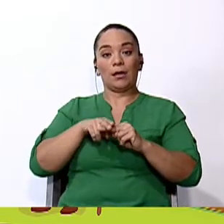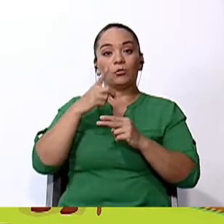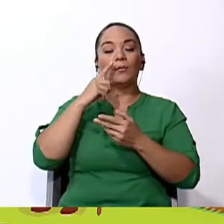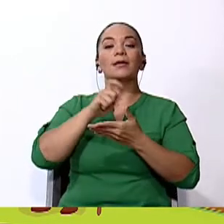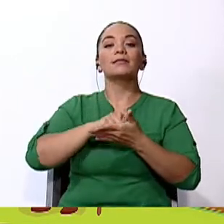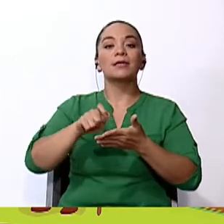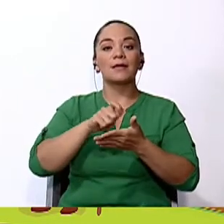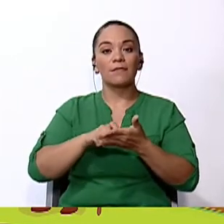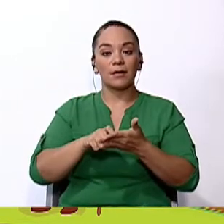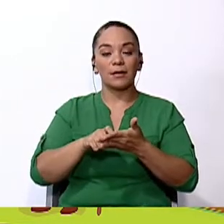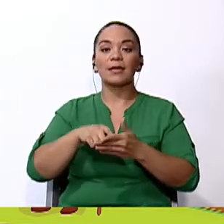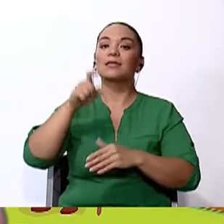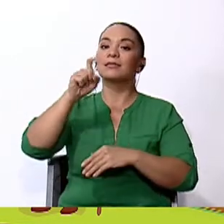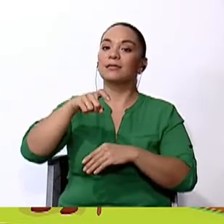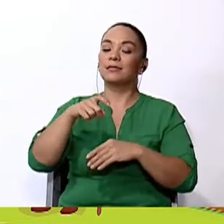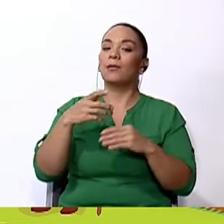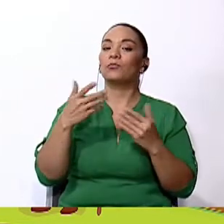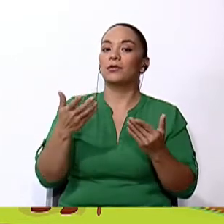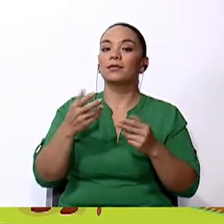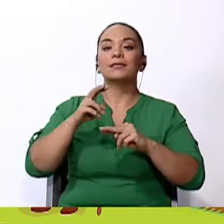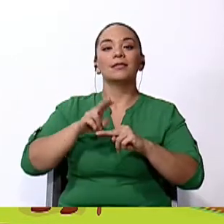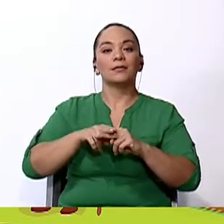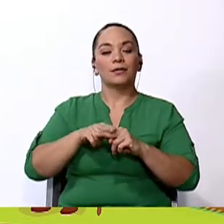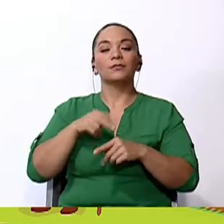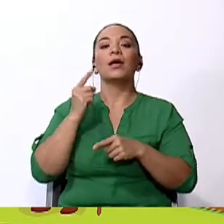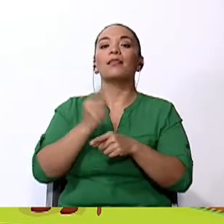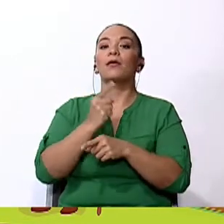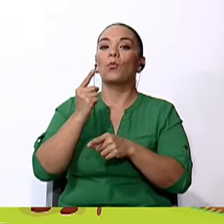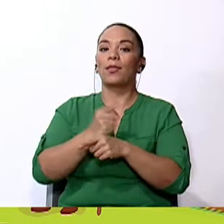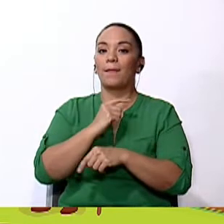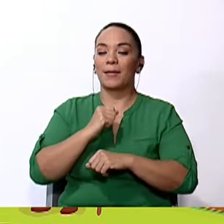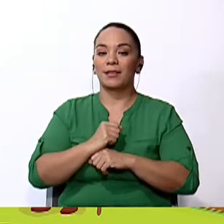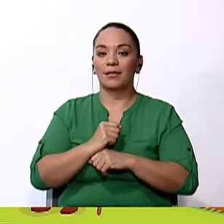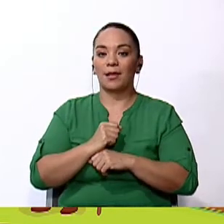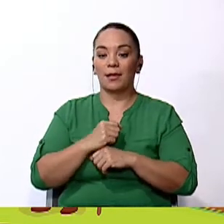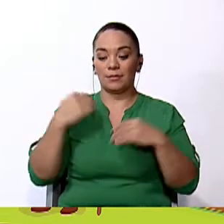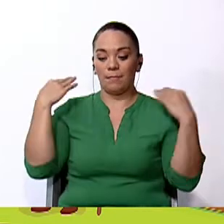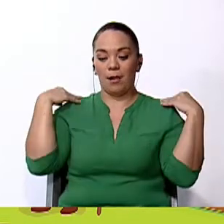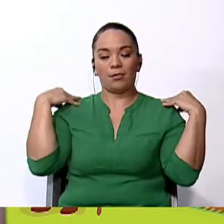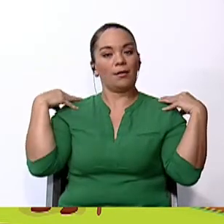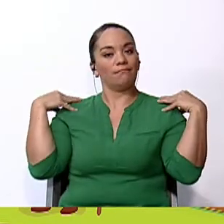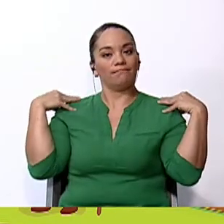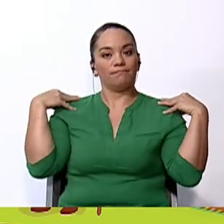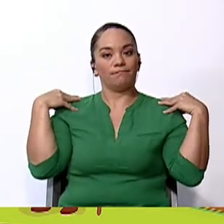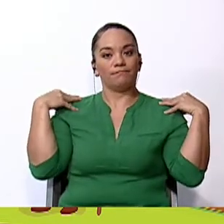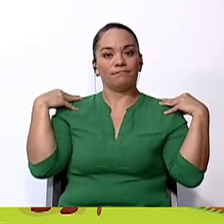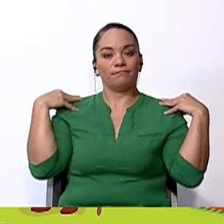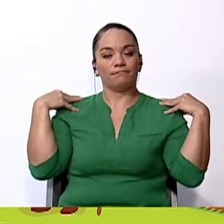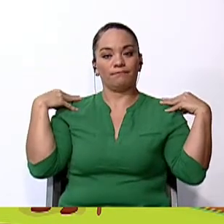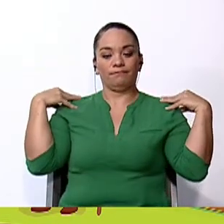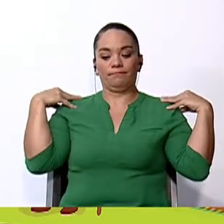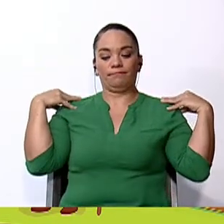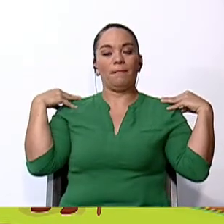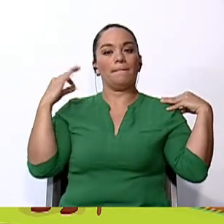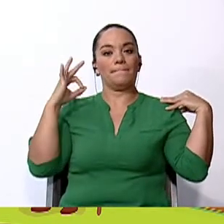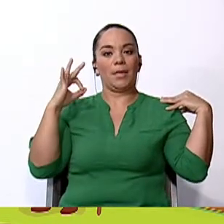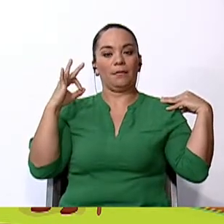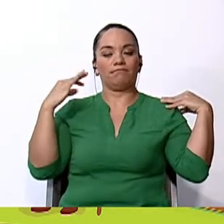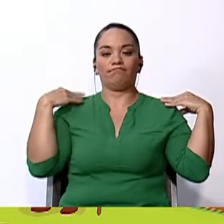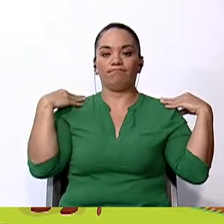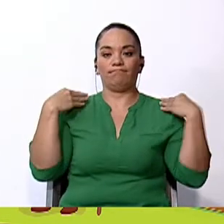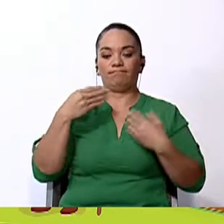escribir, necesitamos sentarnos adecuadamente y que nuestra espalda quede completamente hacia atrás en la